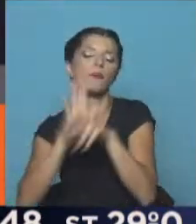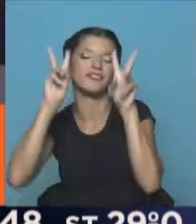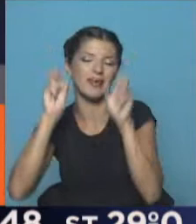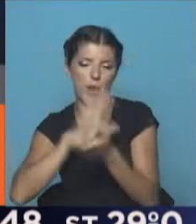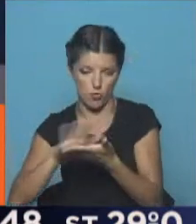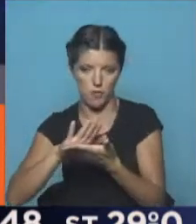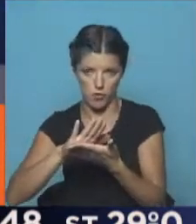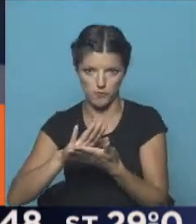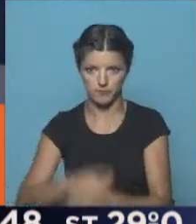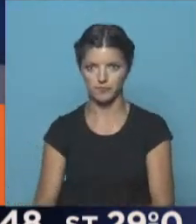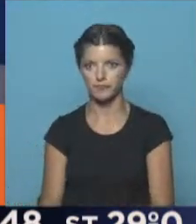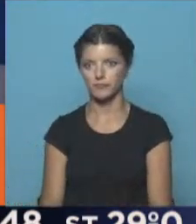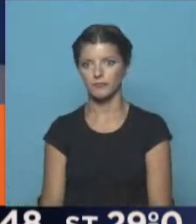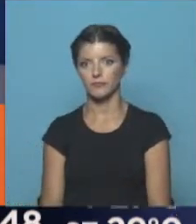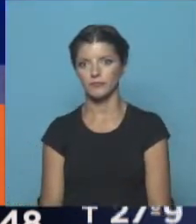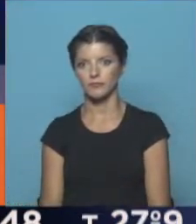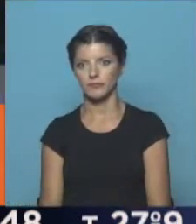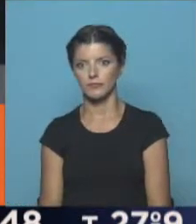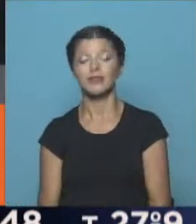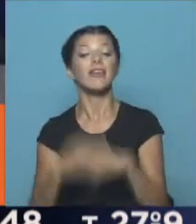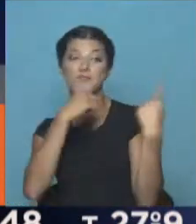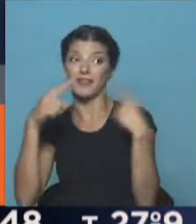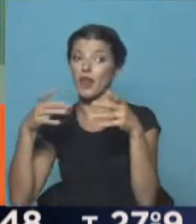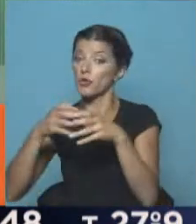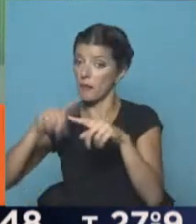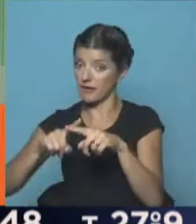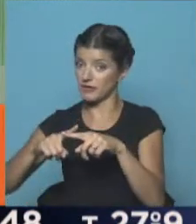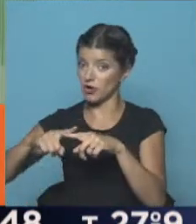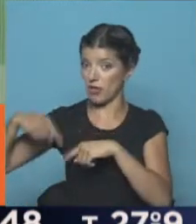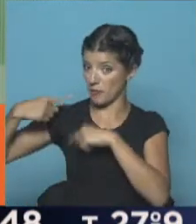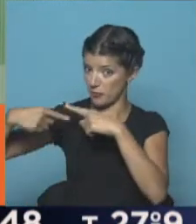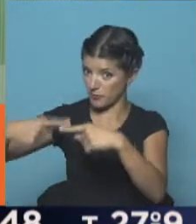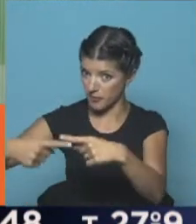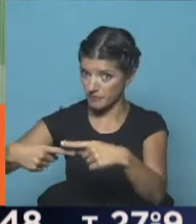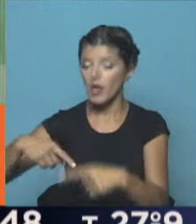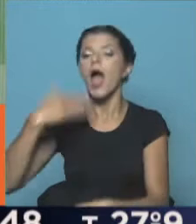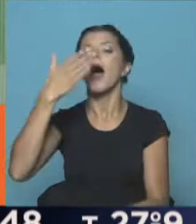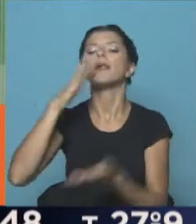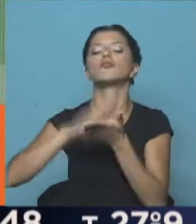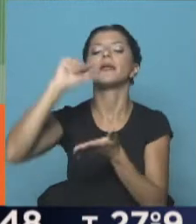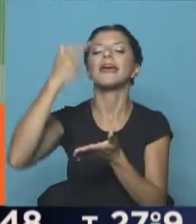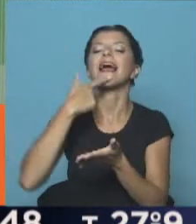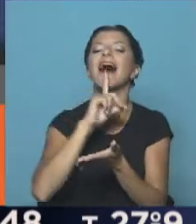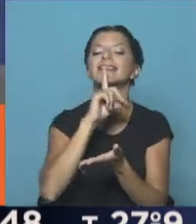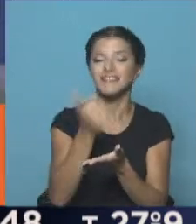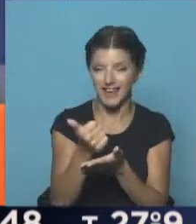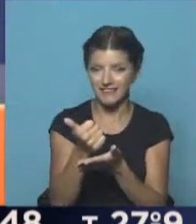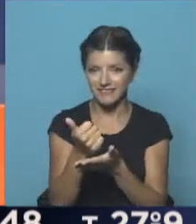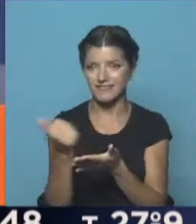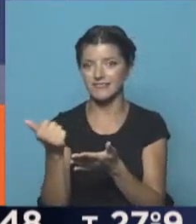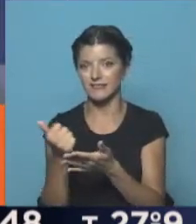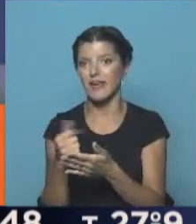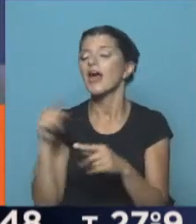que sale de los partidos políticos tradicionales cuando se habla de casta ni se habla de cara y tienen los